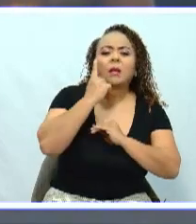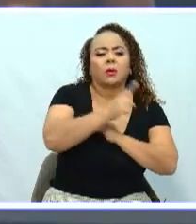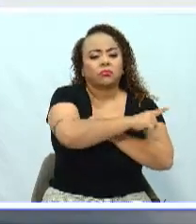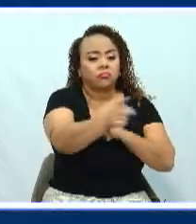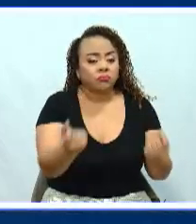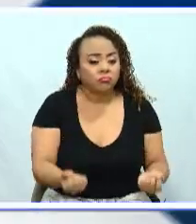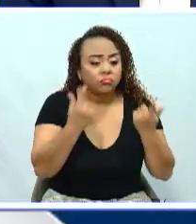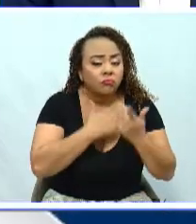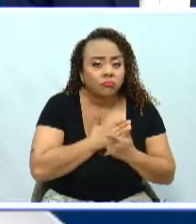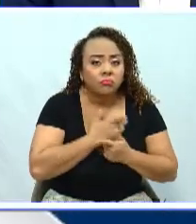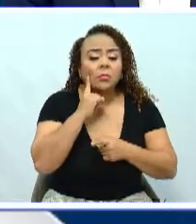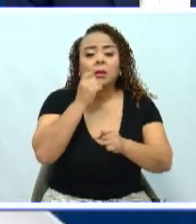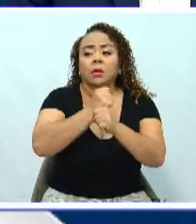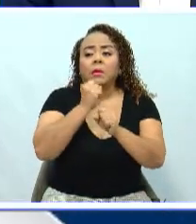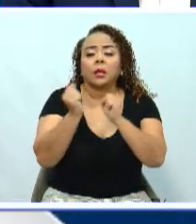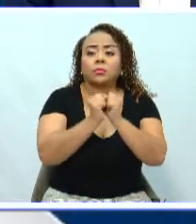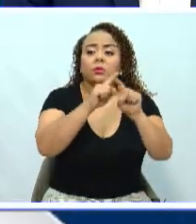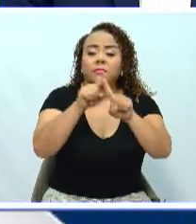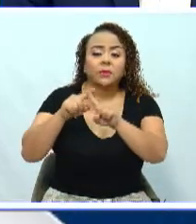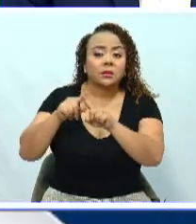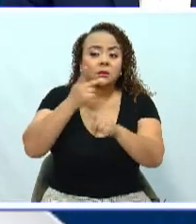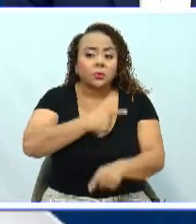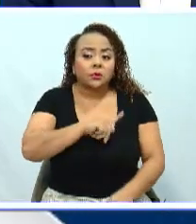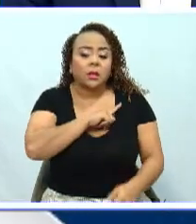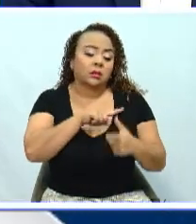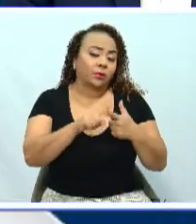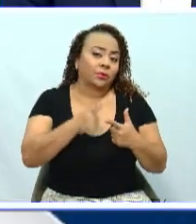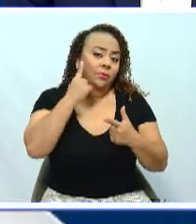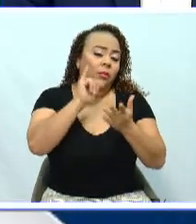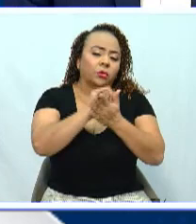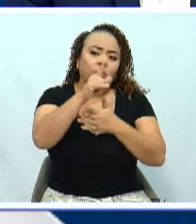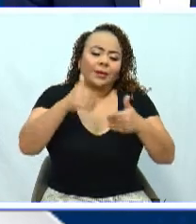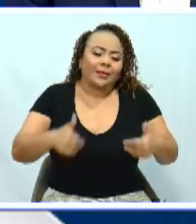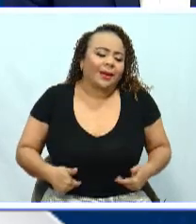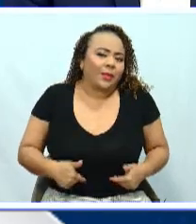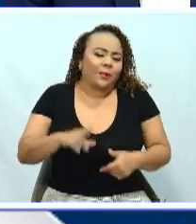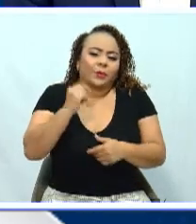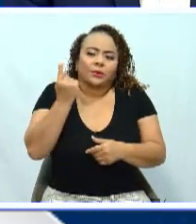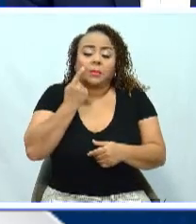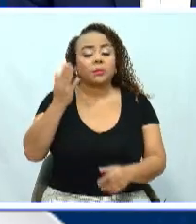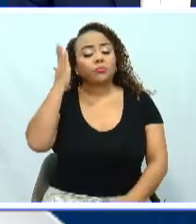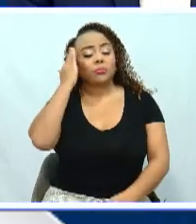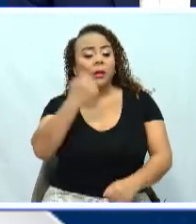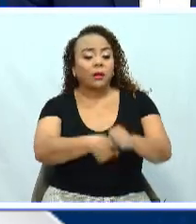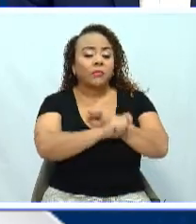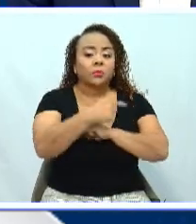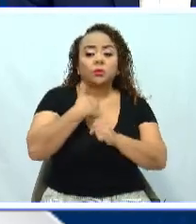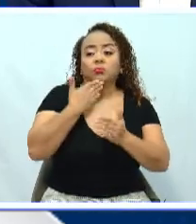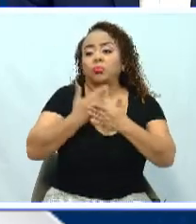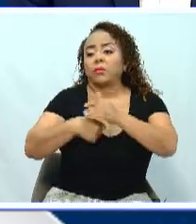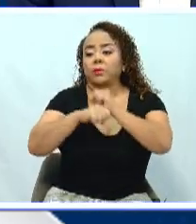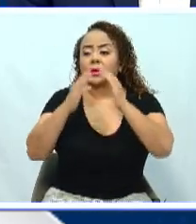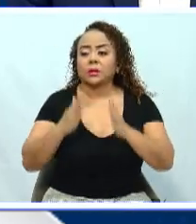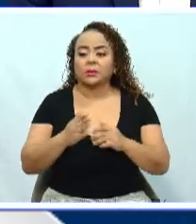para para trabajar con diferentes personalidades entonces por eso un entrenador No es simplemente sea de fútbol o fue o fue muy buen futbolista